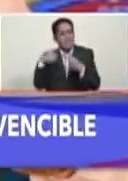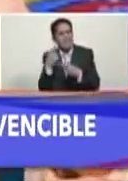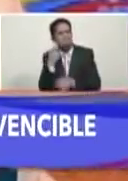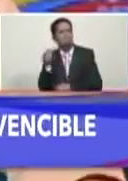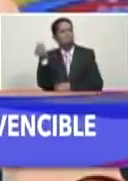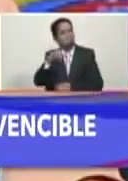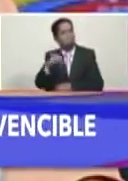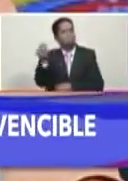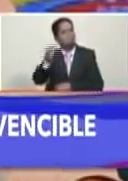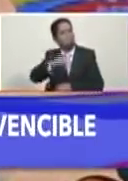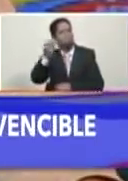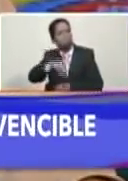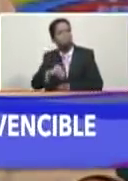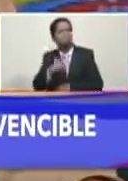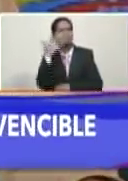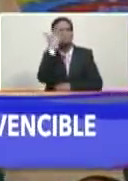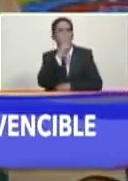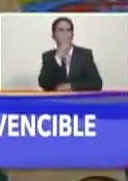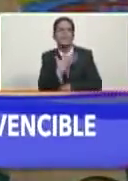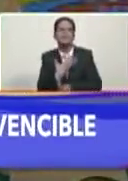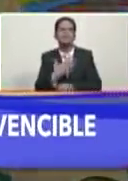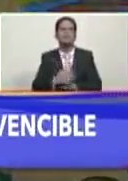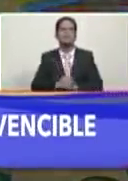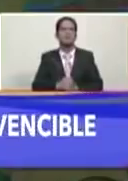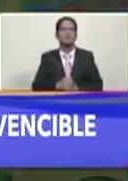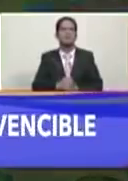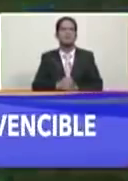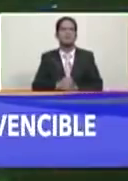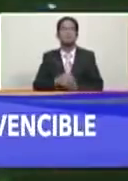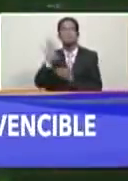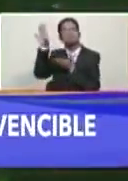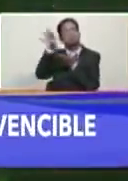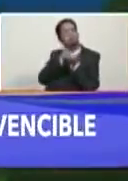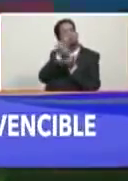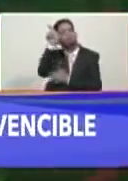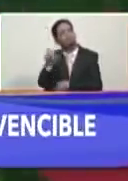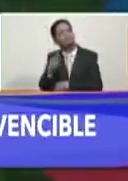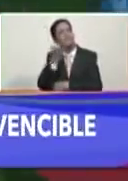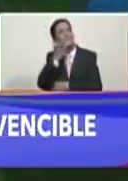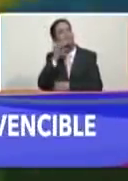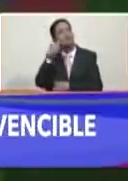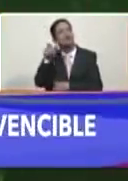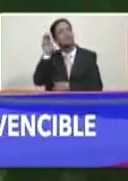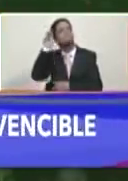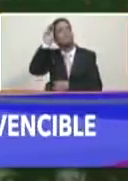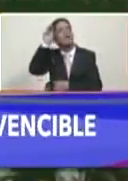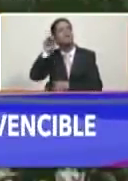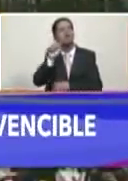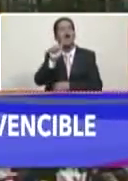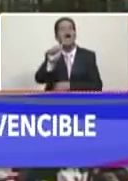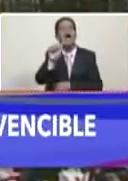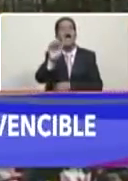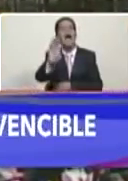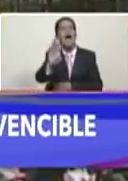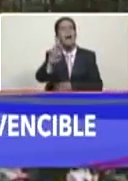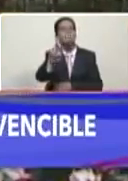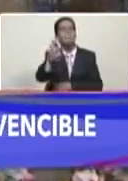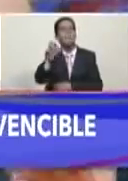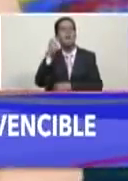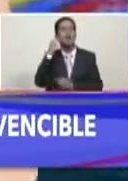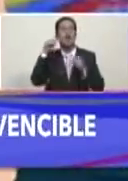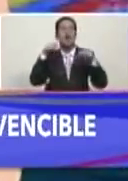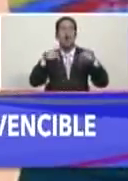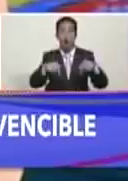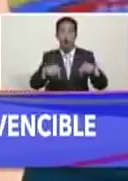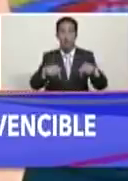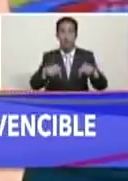uno que el otro. Sigamos el ejemplo del maestro Abreu. Hoy la Orquesta Sinfónica, hoy el sistema